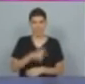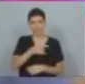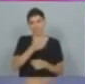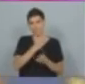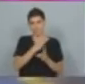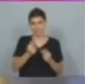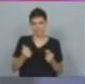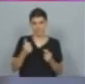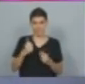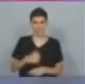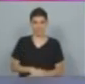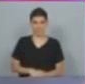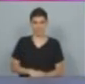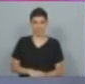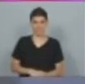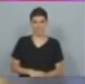terminó.